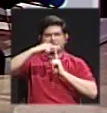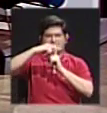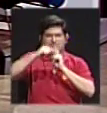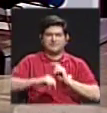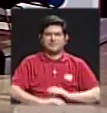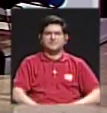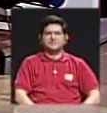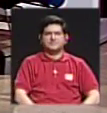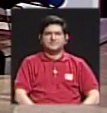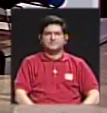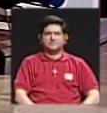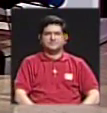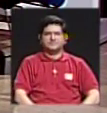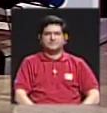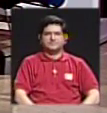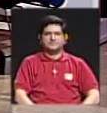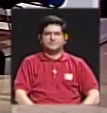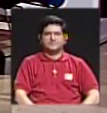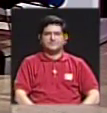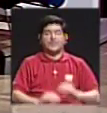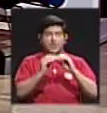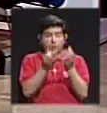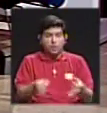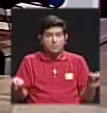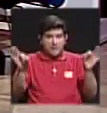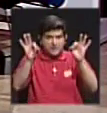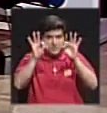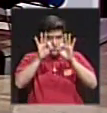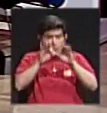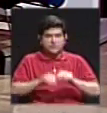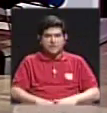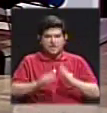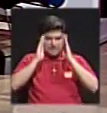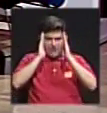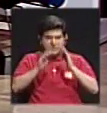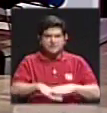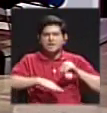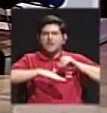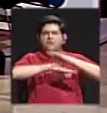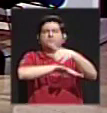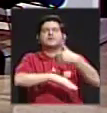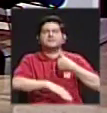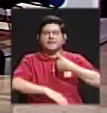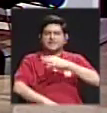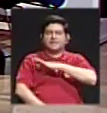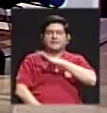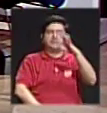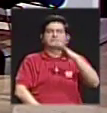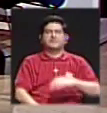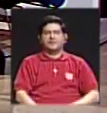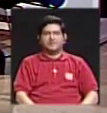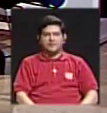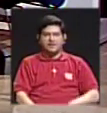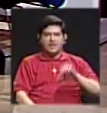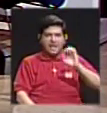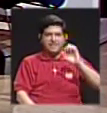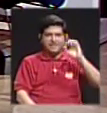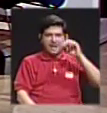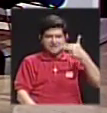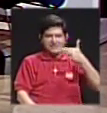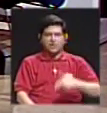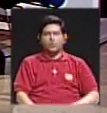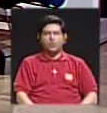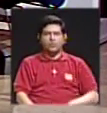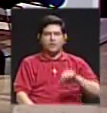iglesia y que lo más importante sería la influencia que tiene en la fe. Don Edgar Chacón